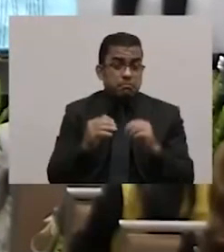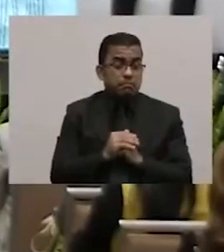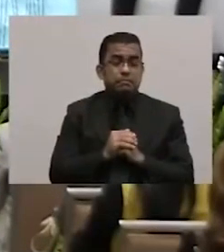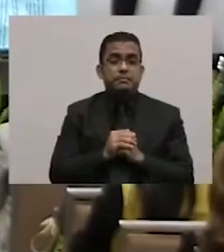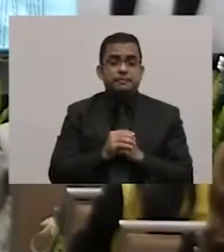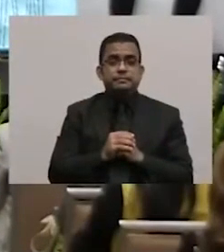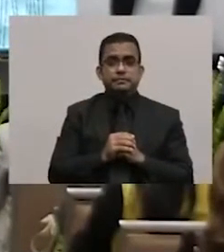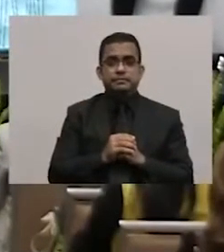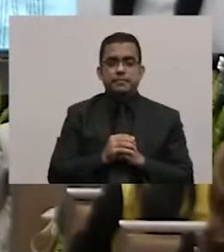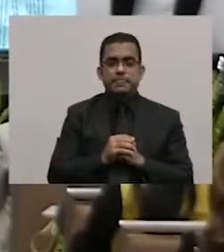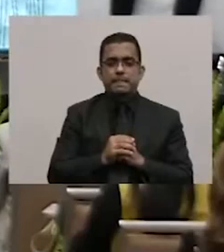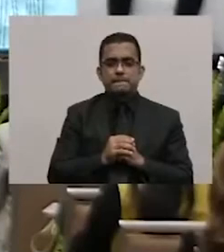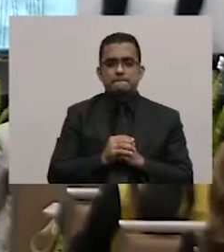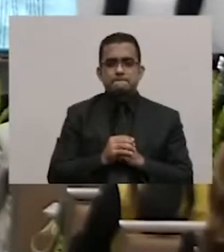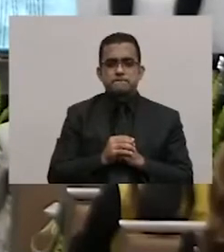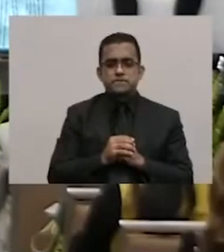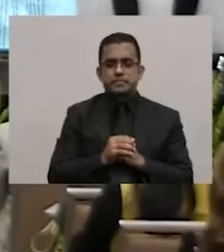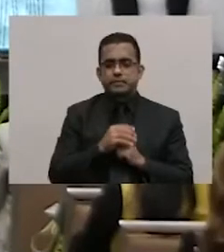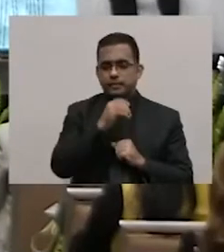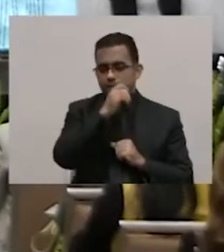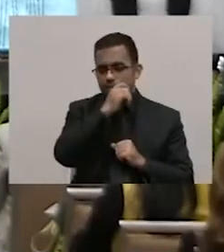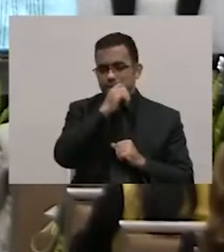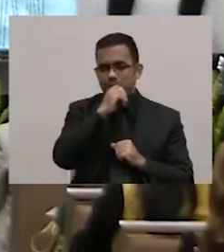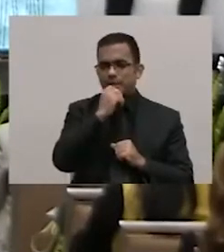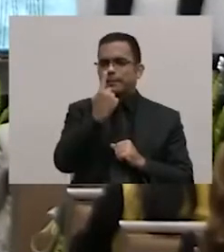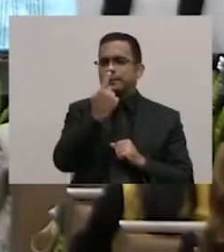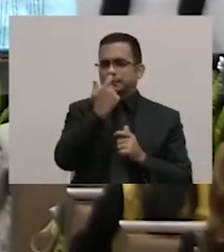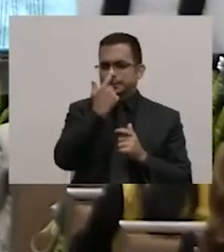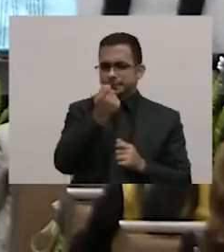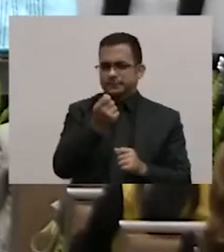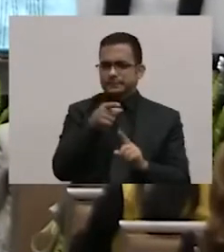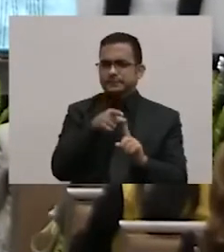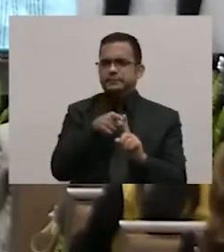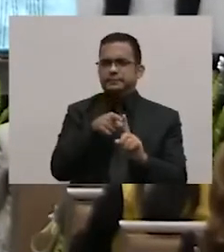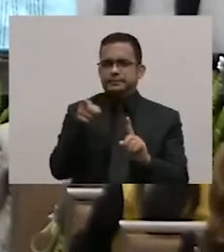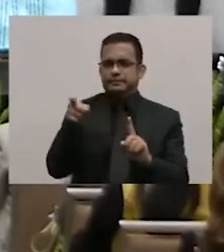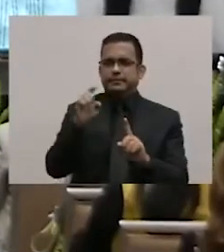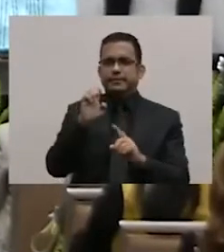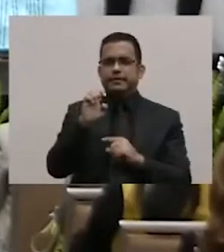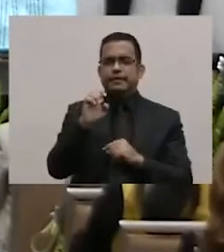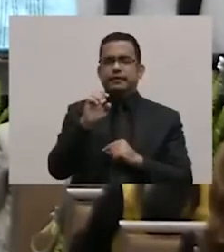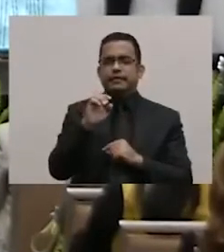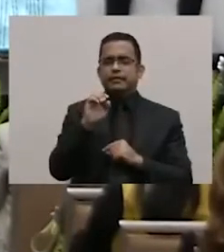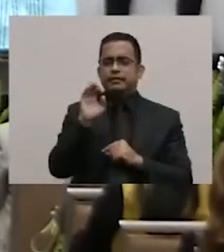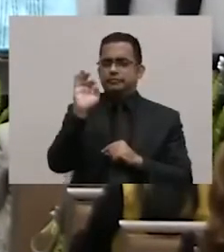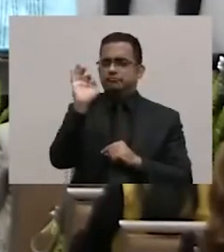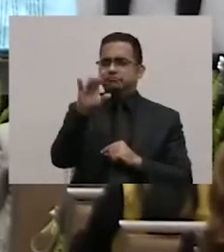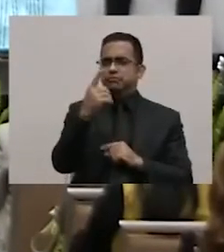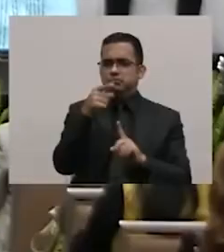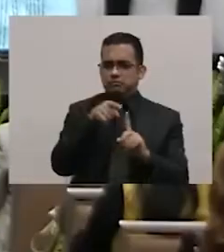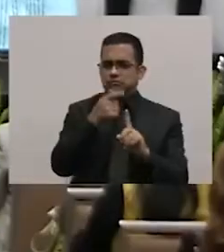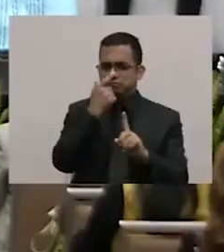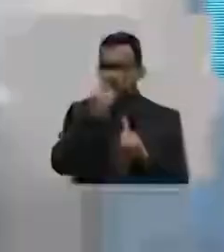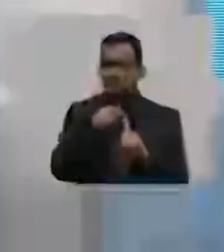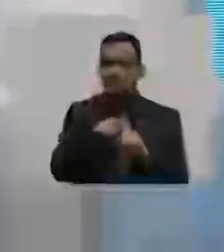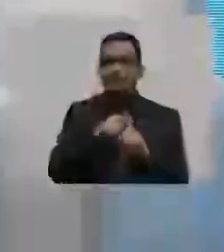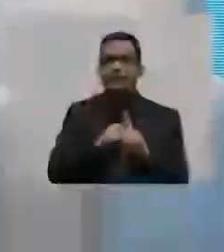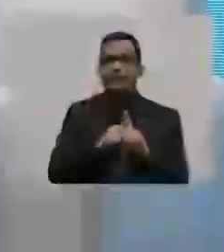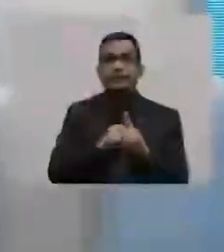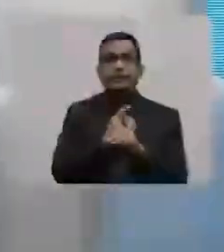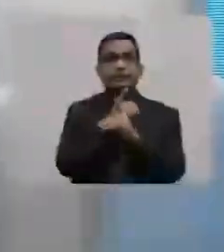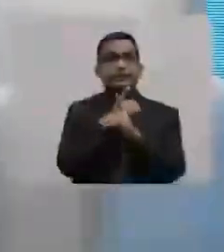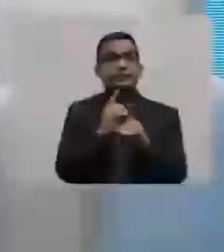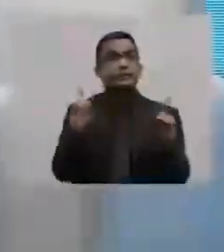Bien. Bueno, aquí hay una cosa interesante que tú planteas, Olivo. Y yo creo que la